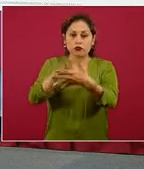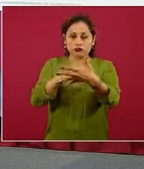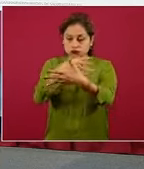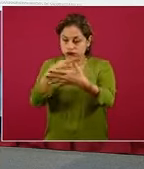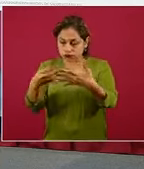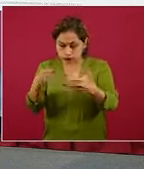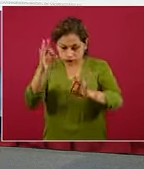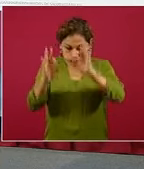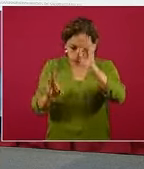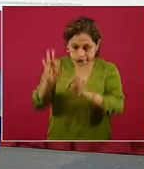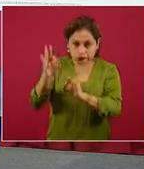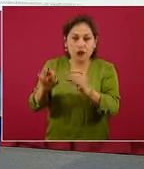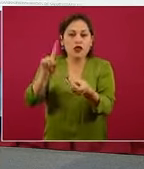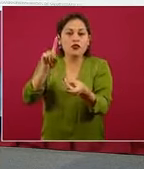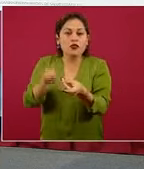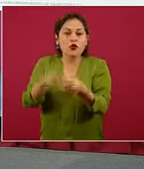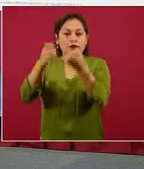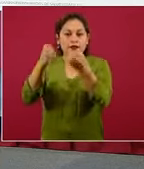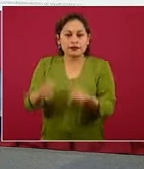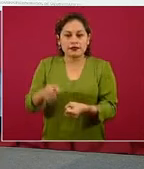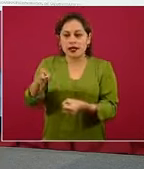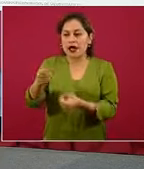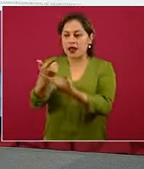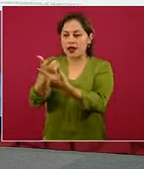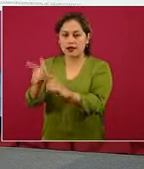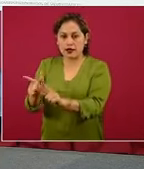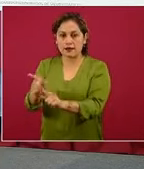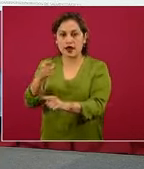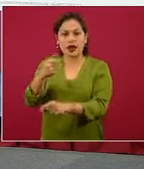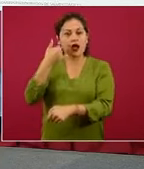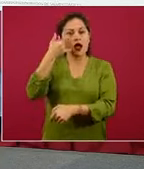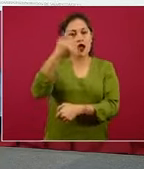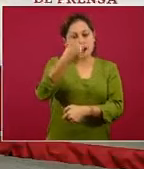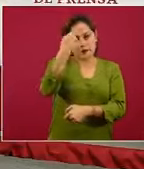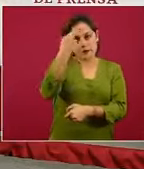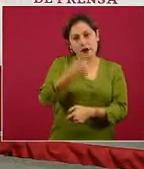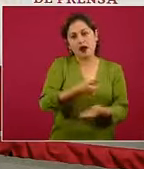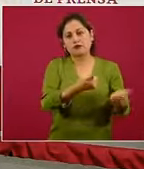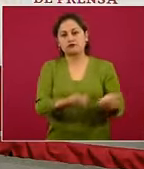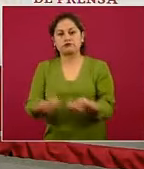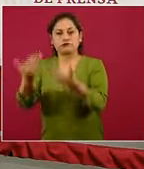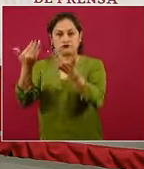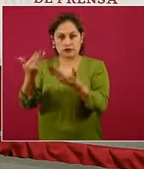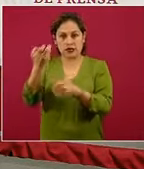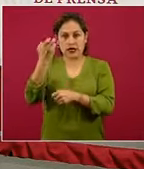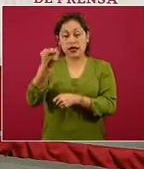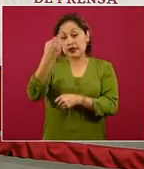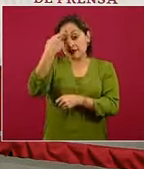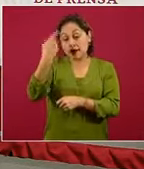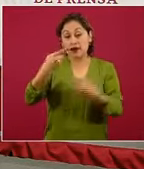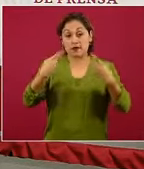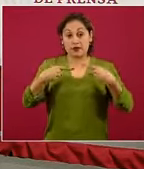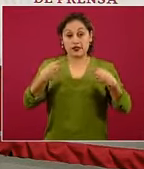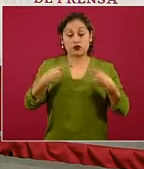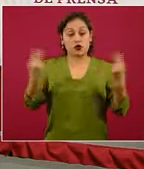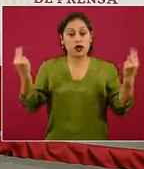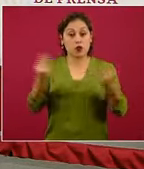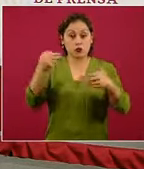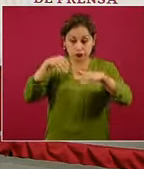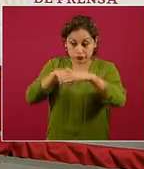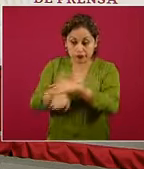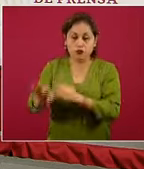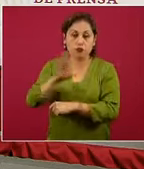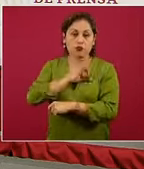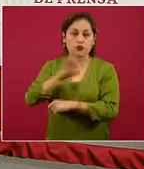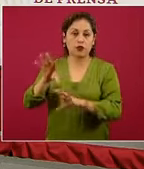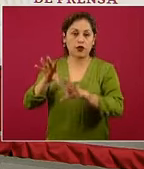se encuentran estas disponibilidades y por lo tanto contribuir a disminuir los tiempos en los cuales una persona puede